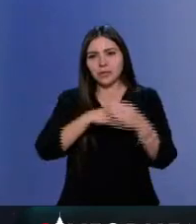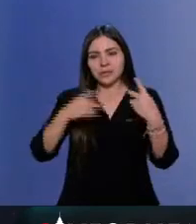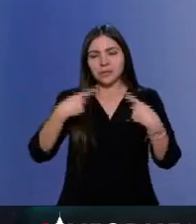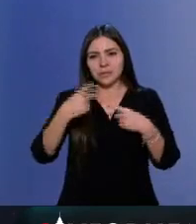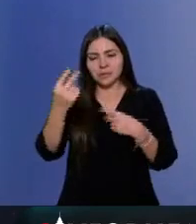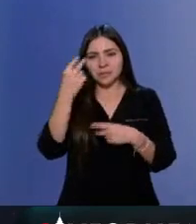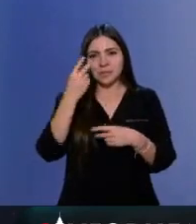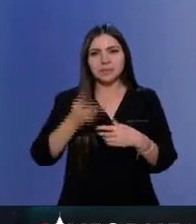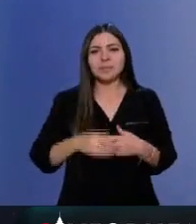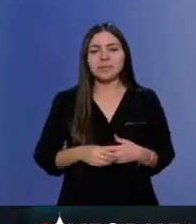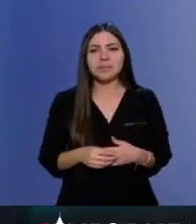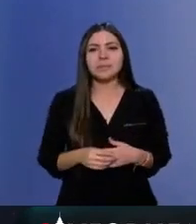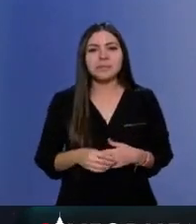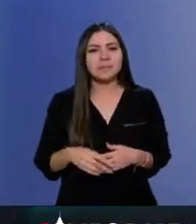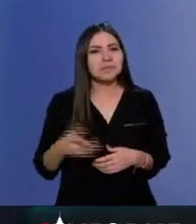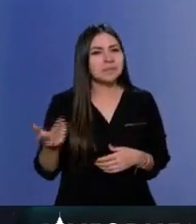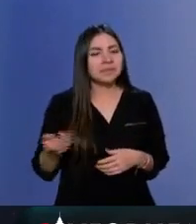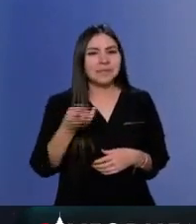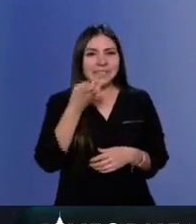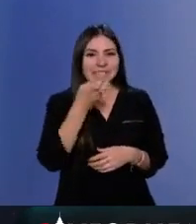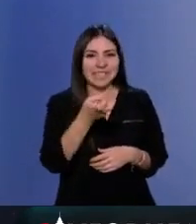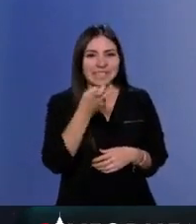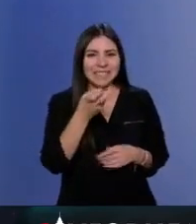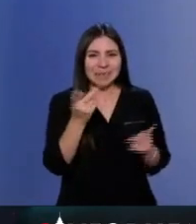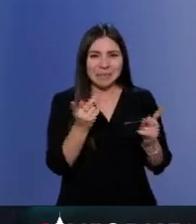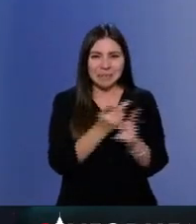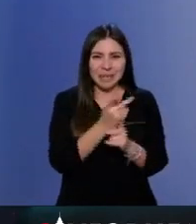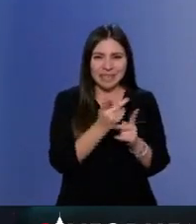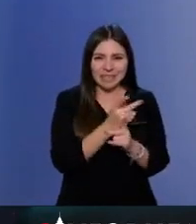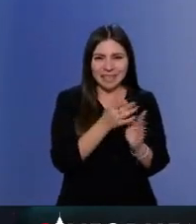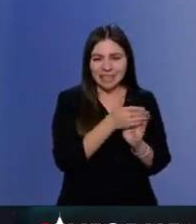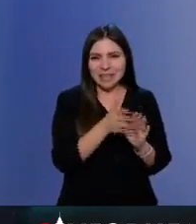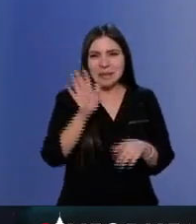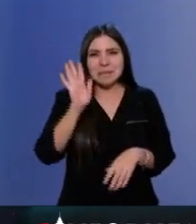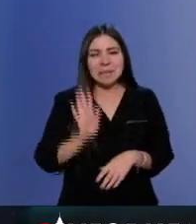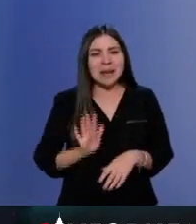Oye, pues es un chiste, esto ya es un chiste, todo es un chiste.